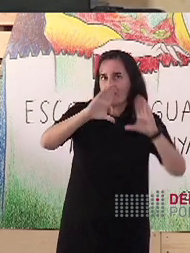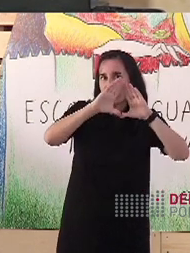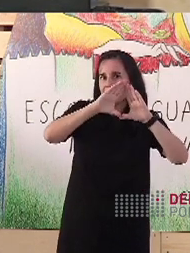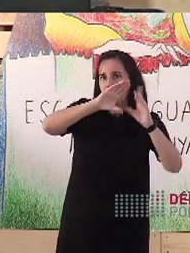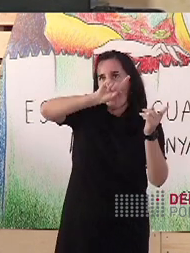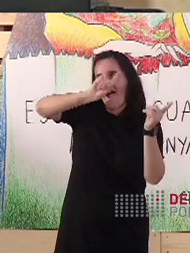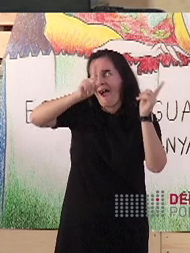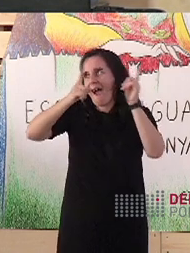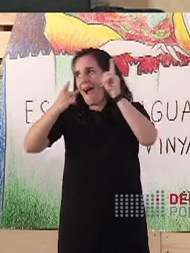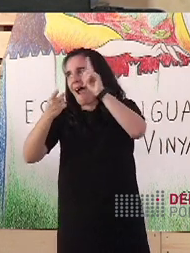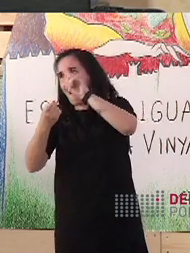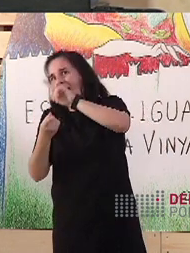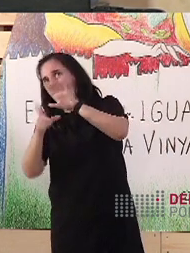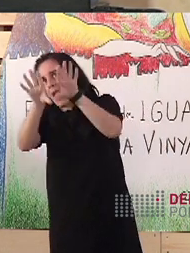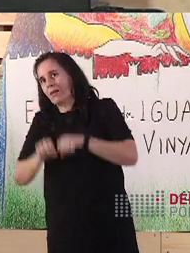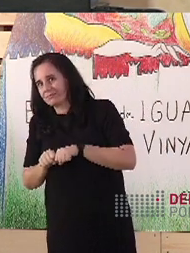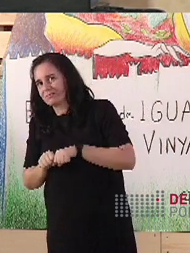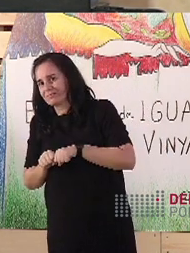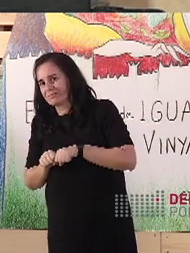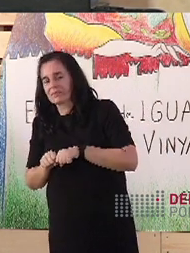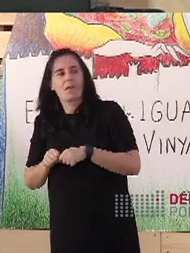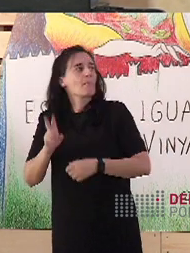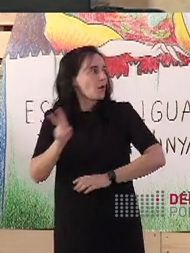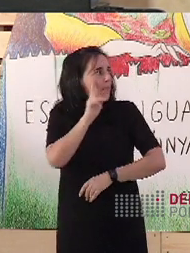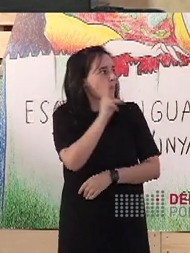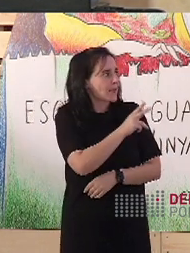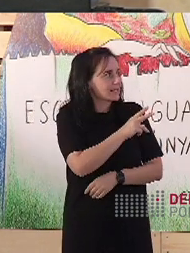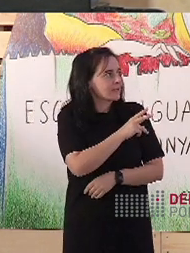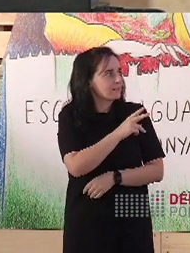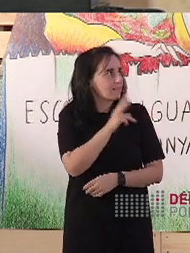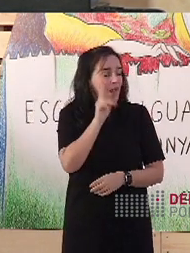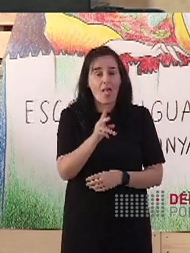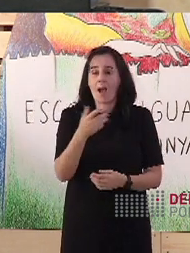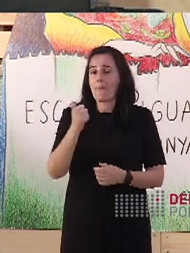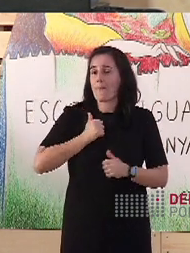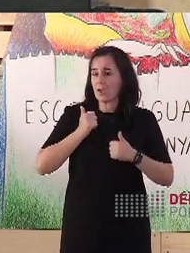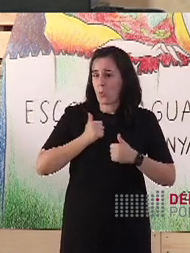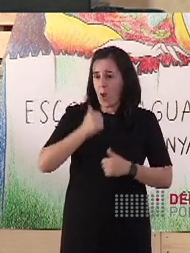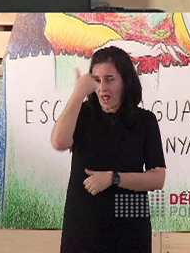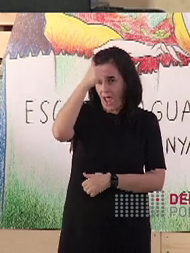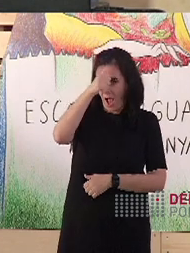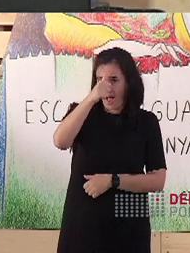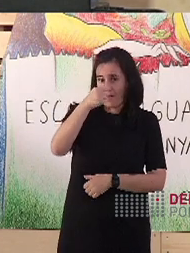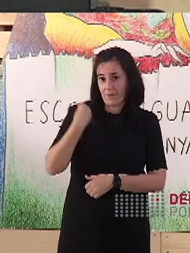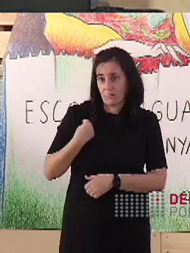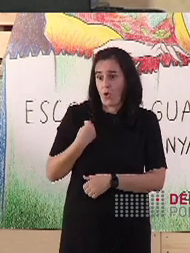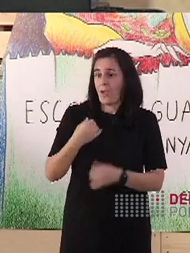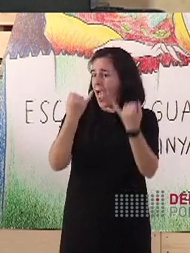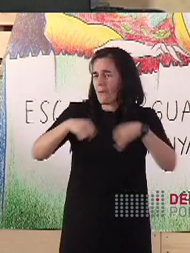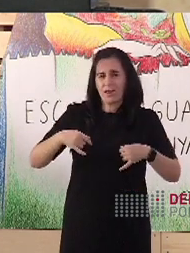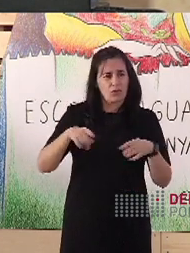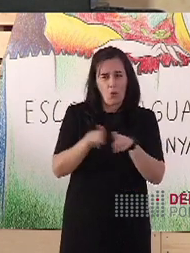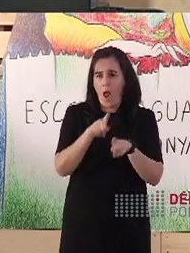final, ¿no? Pero fijaos, la mirada masculina. Al final, lo que vemos en todo este tipo de eventos, como en toda la pornografía, por